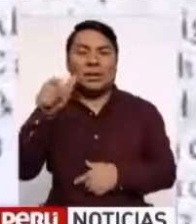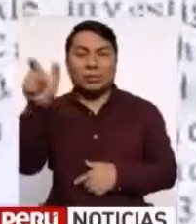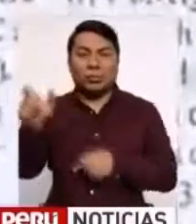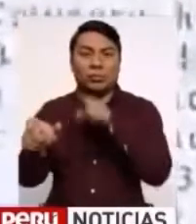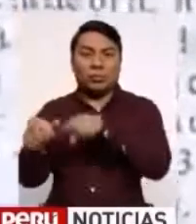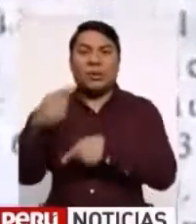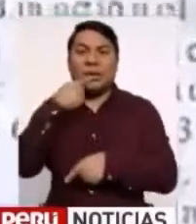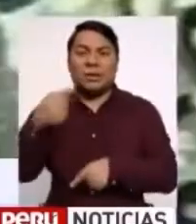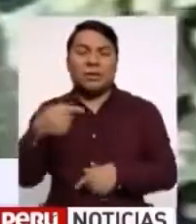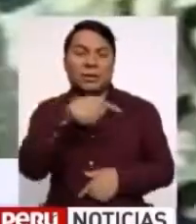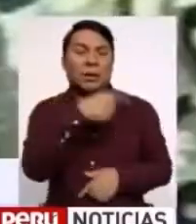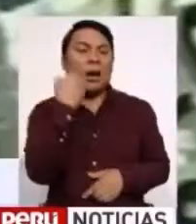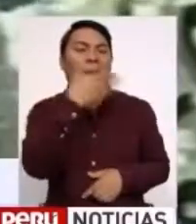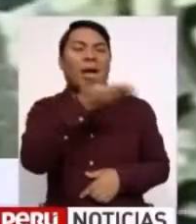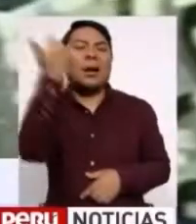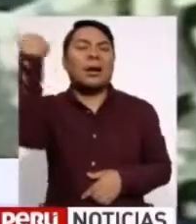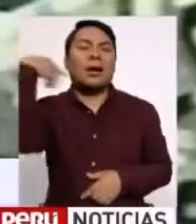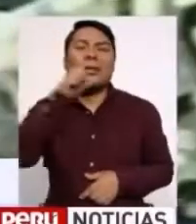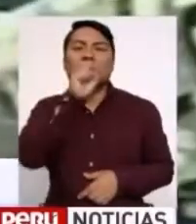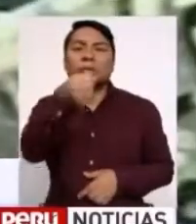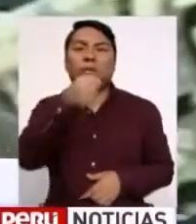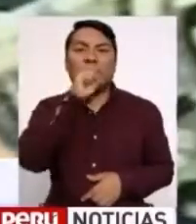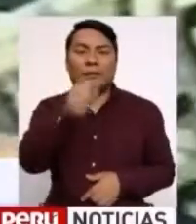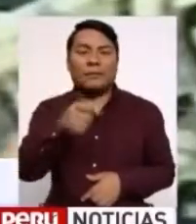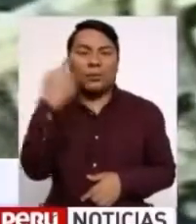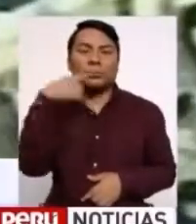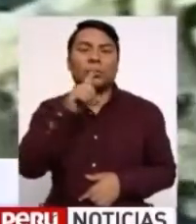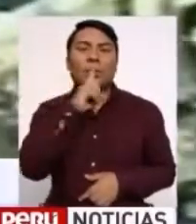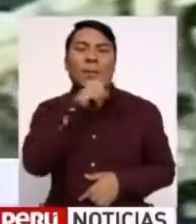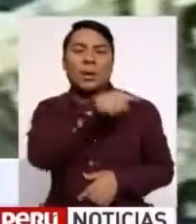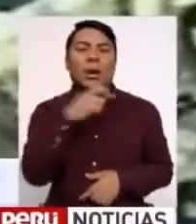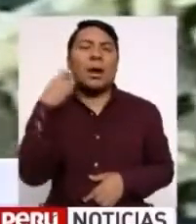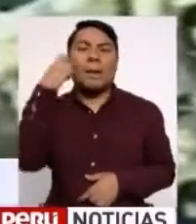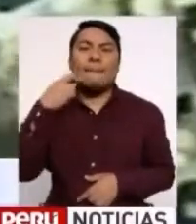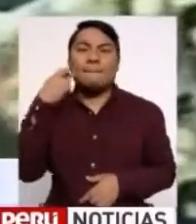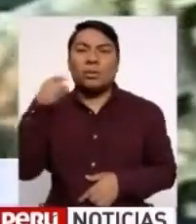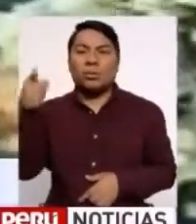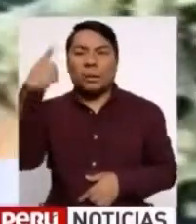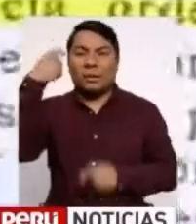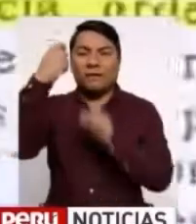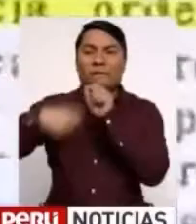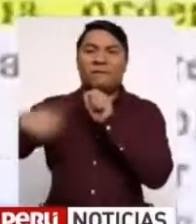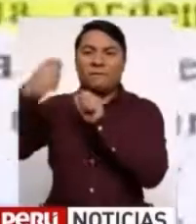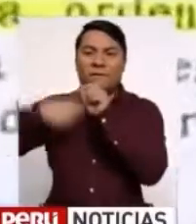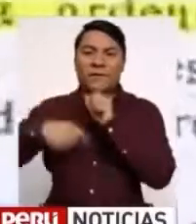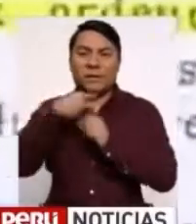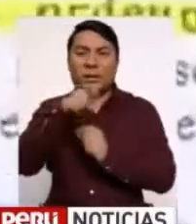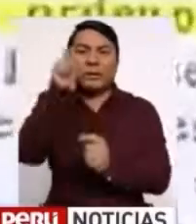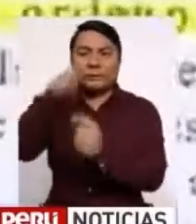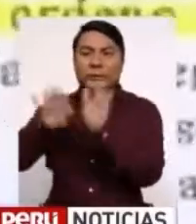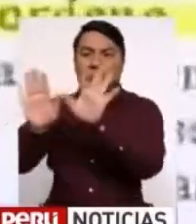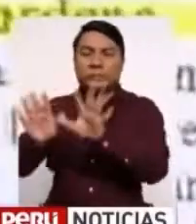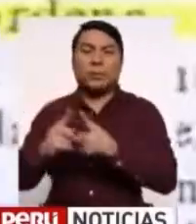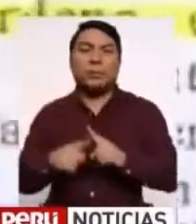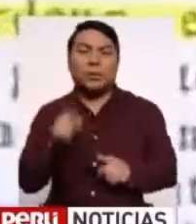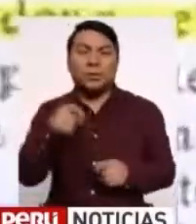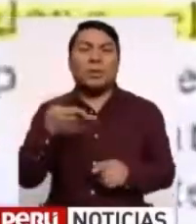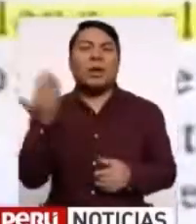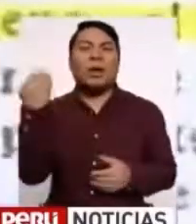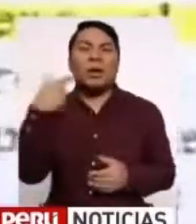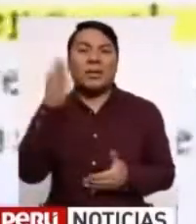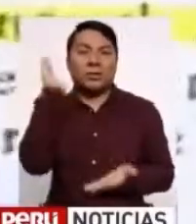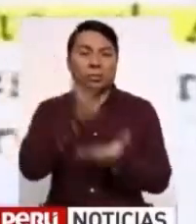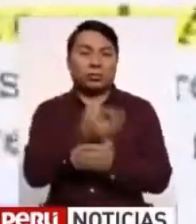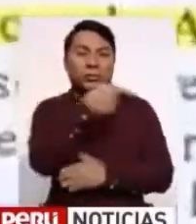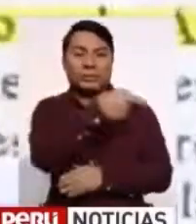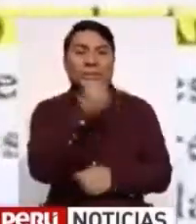aramayo quien era reportera en un canal de televisión de su padre en puno lo habría chantajeado esta denuncia fue archivada por el poder judicial